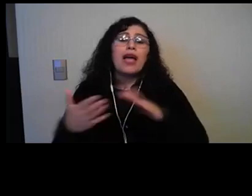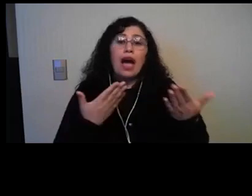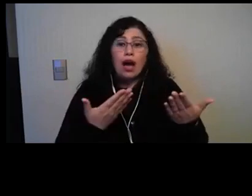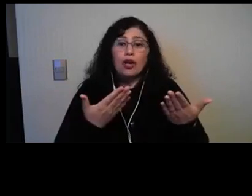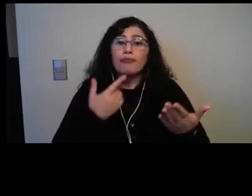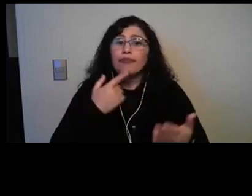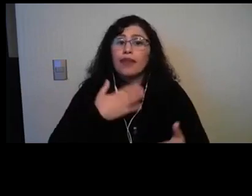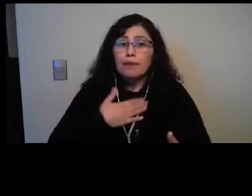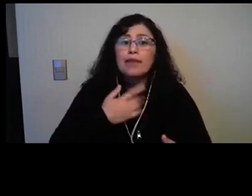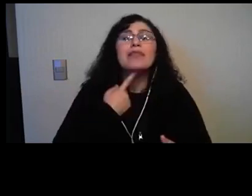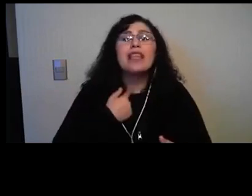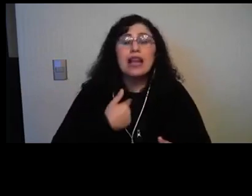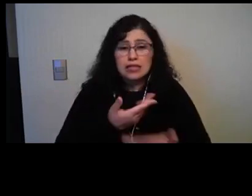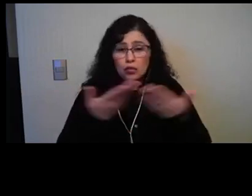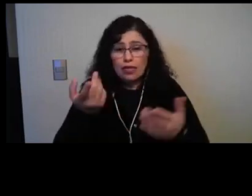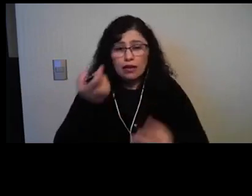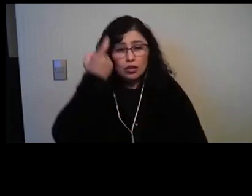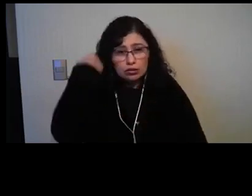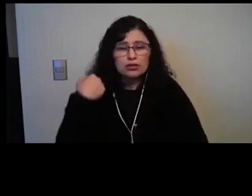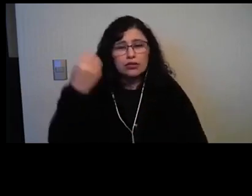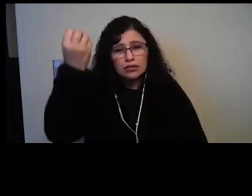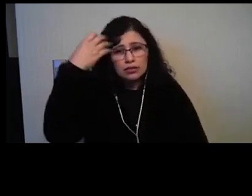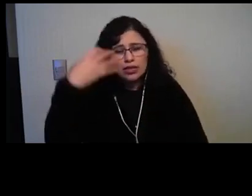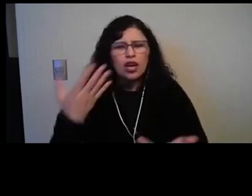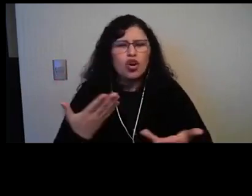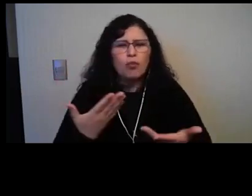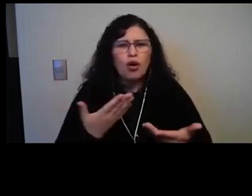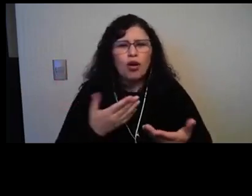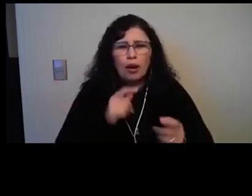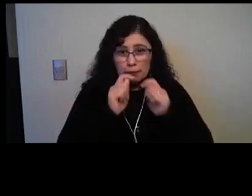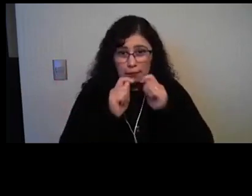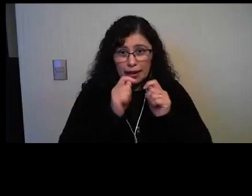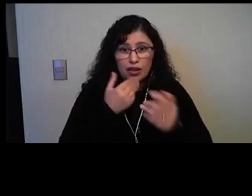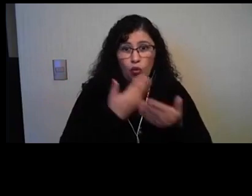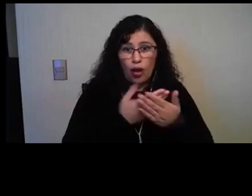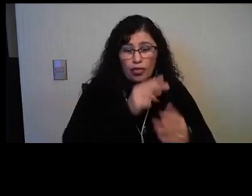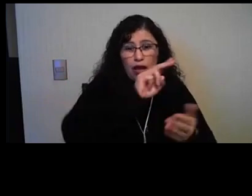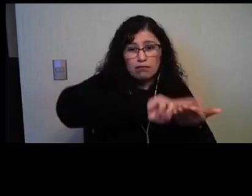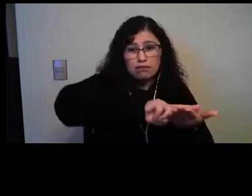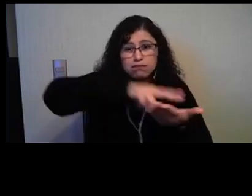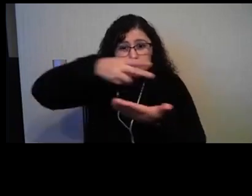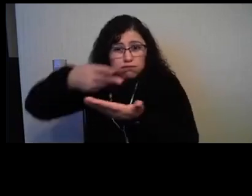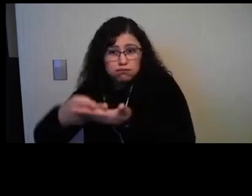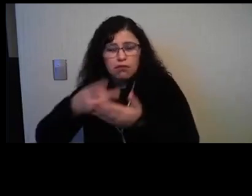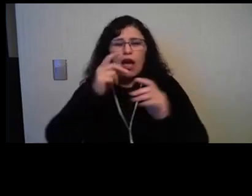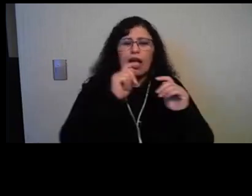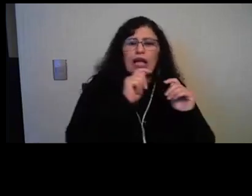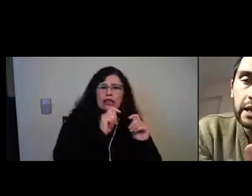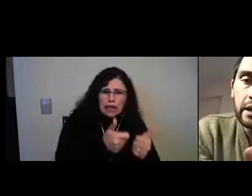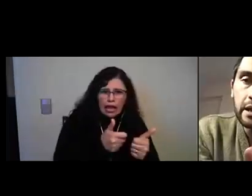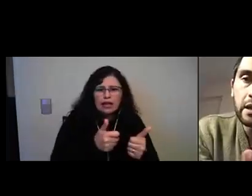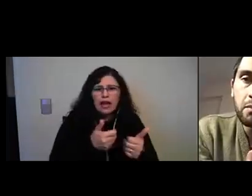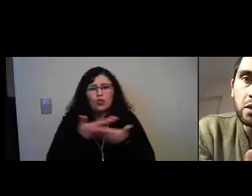ustedes tomen conciencia de los riesgos que significa movilizar a un paciente, ¿ya? Y de que hay técnicas que en el fondo van